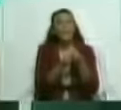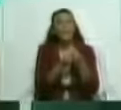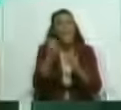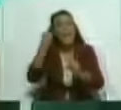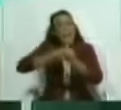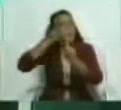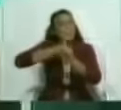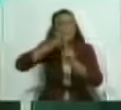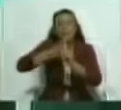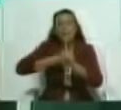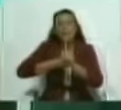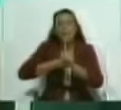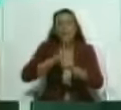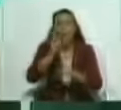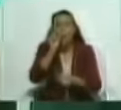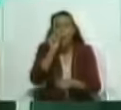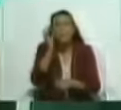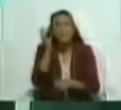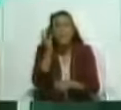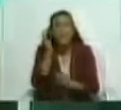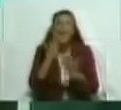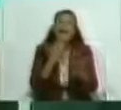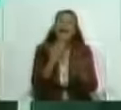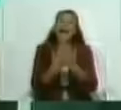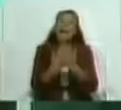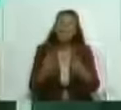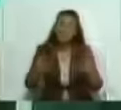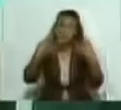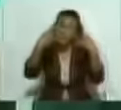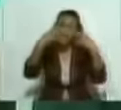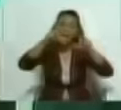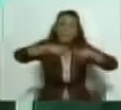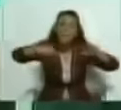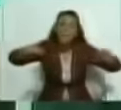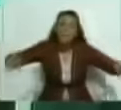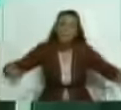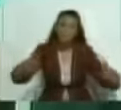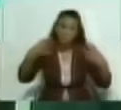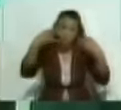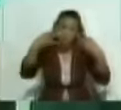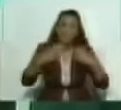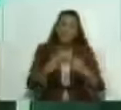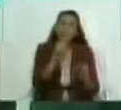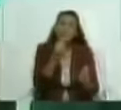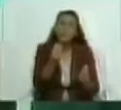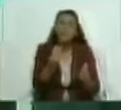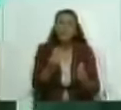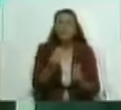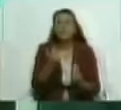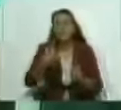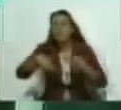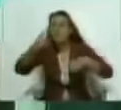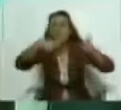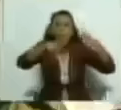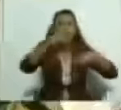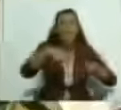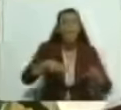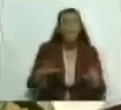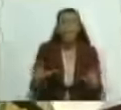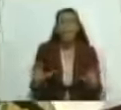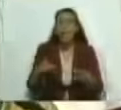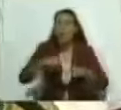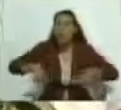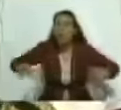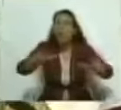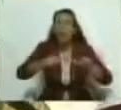lucha. Hermanas y hermanos, les agradezco a los que están aquí sentados, que muchos tuvieron que salir de sus